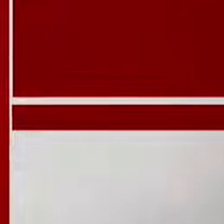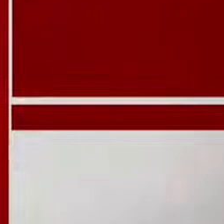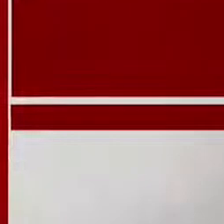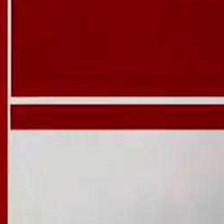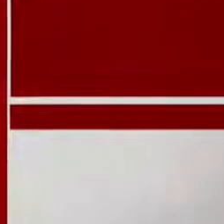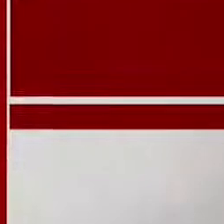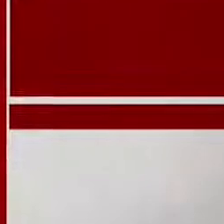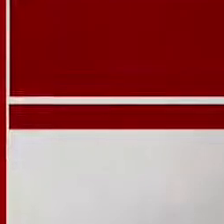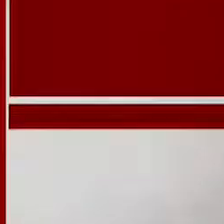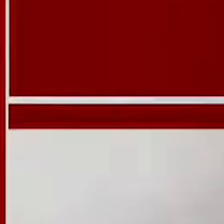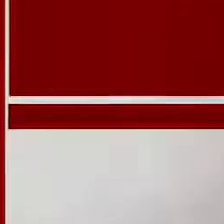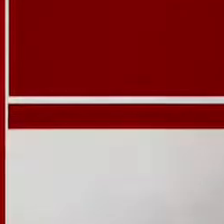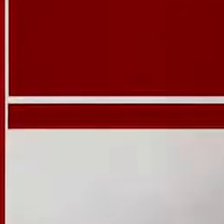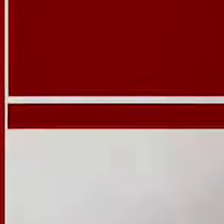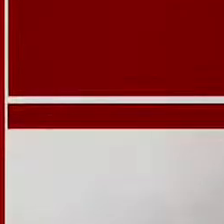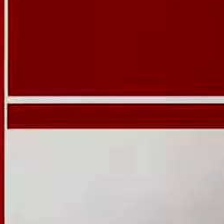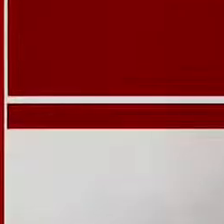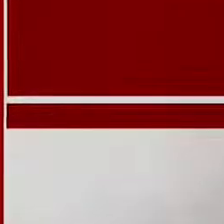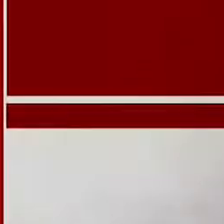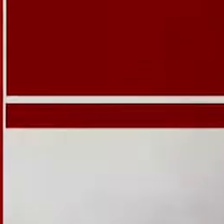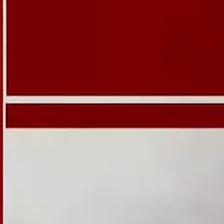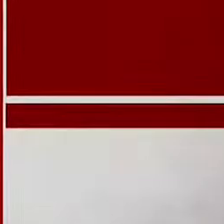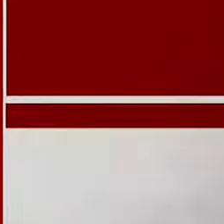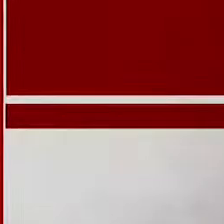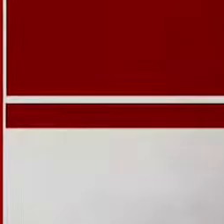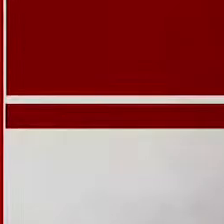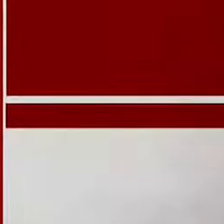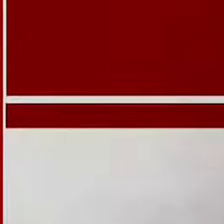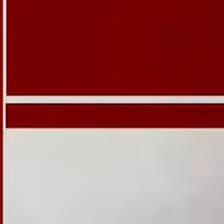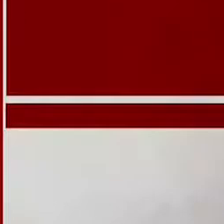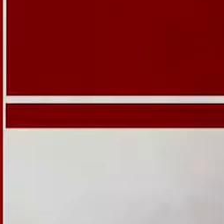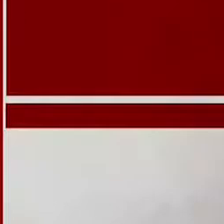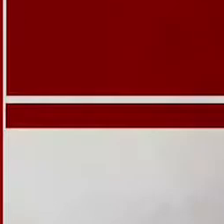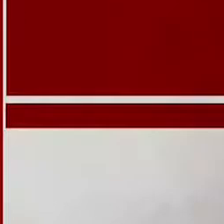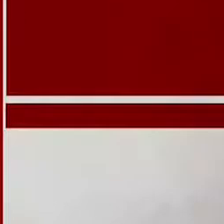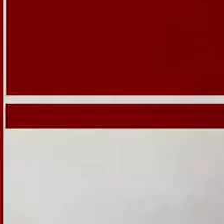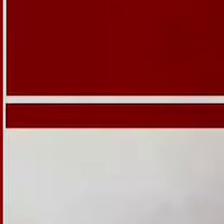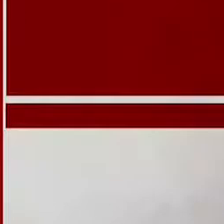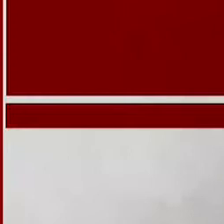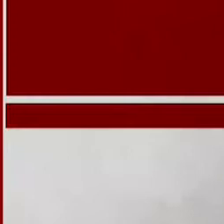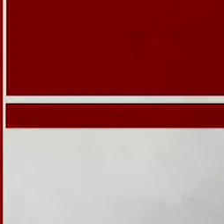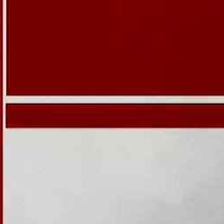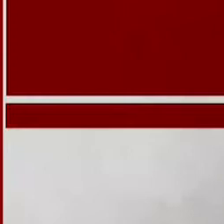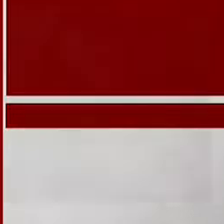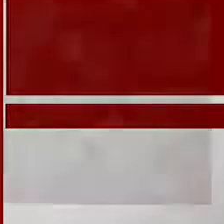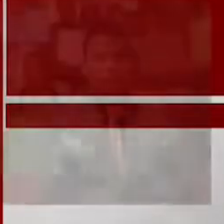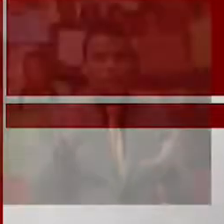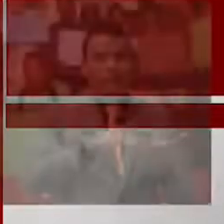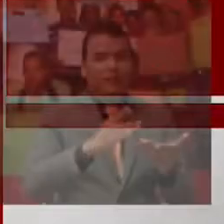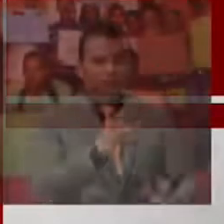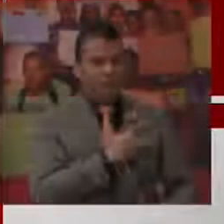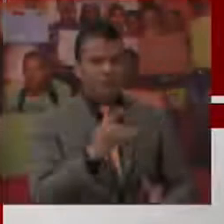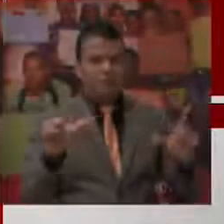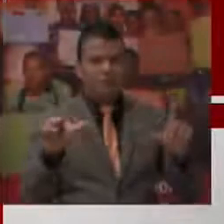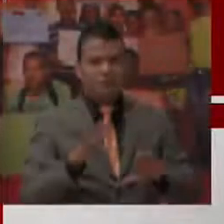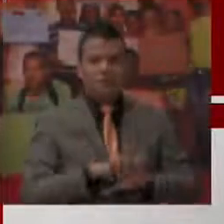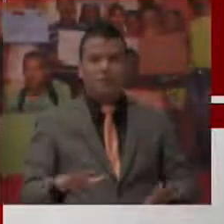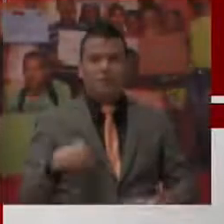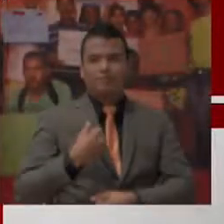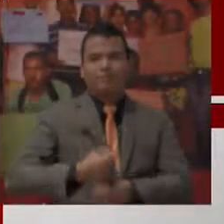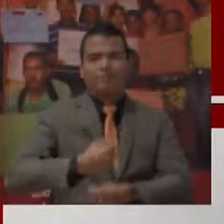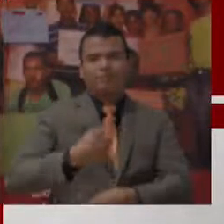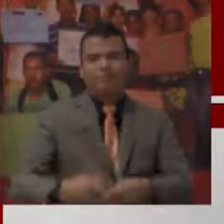ocasionado que más de 500 personas en proceso de reintegración, que hayan culminado estudios de educación superior, no puedan ejercer